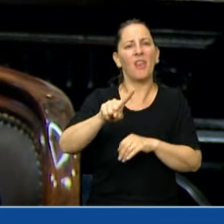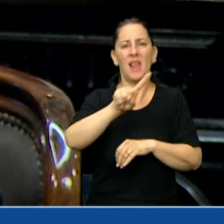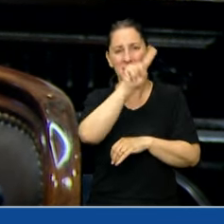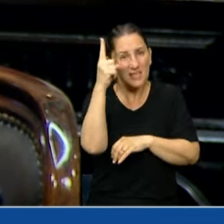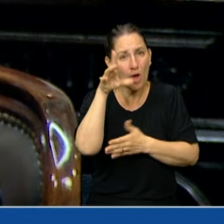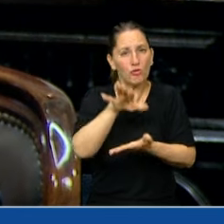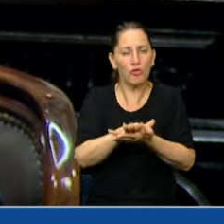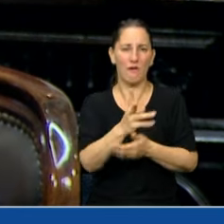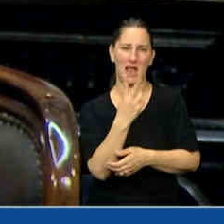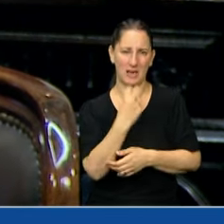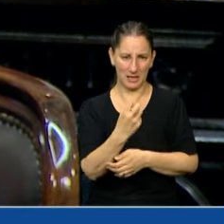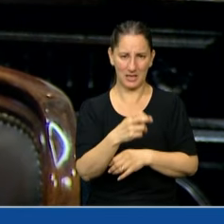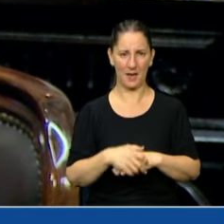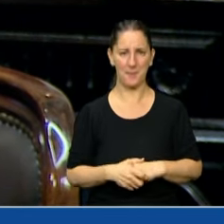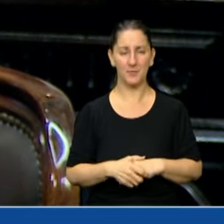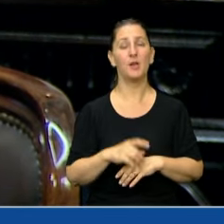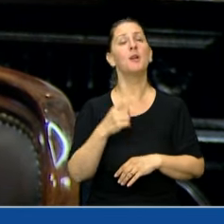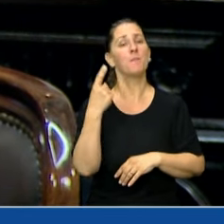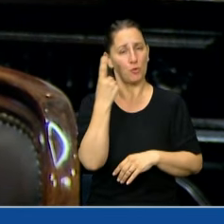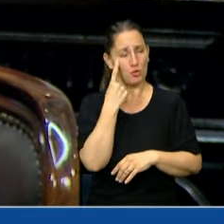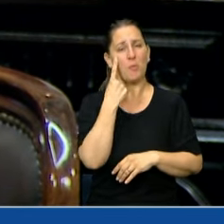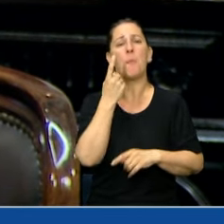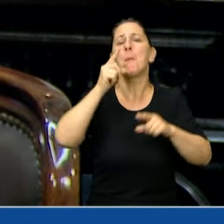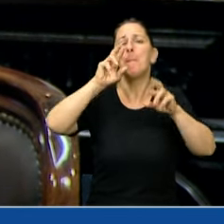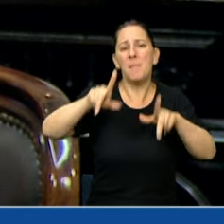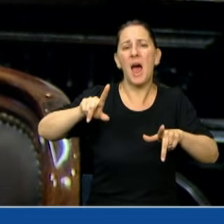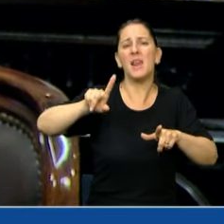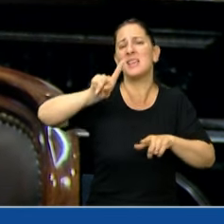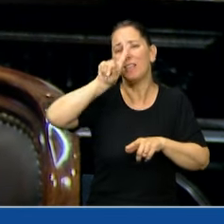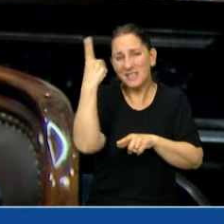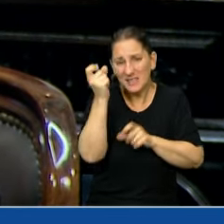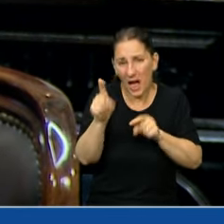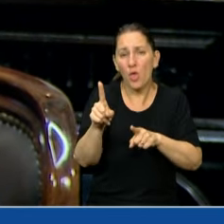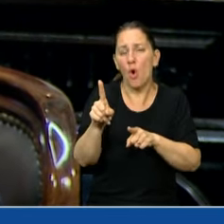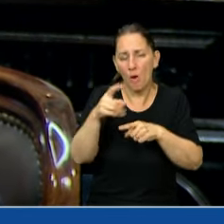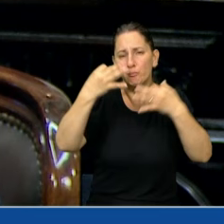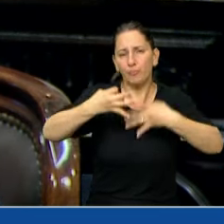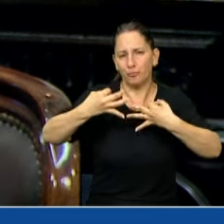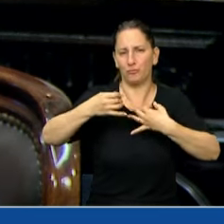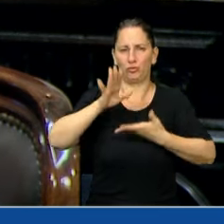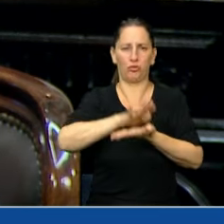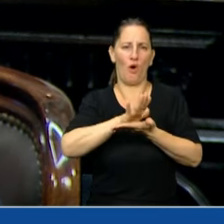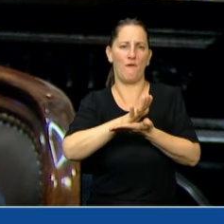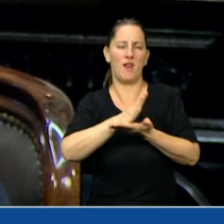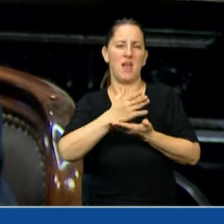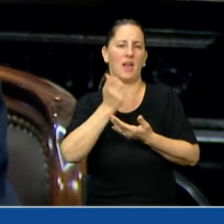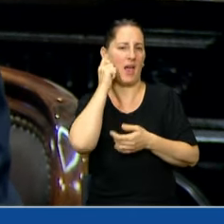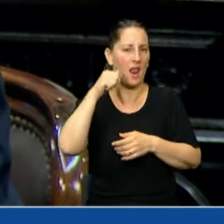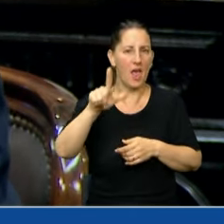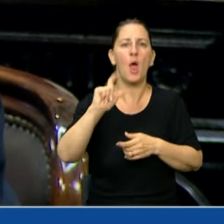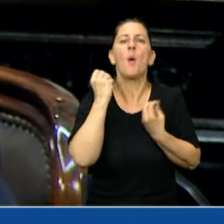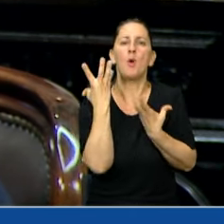eh comprendemos que la política energética debe ser una política de estado una política de estado porque desarrolla